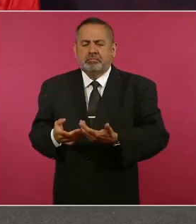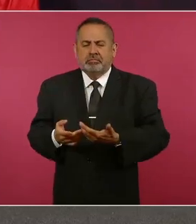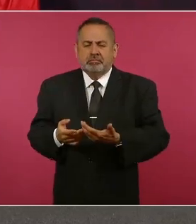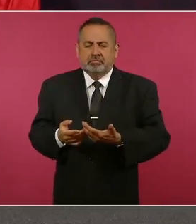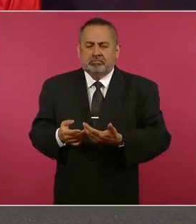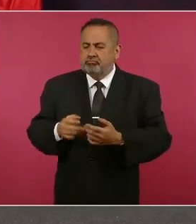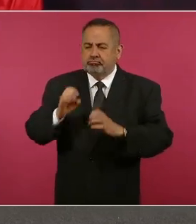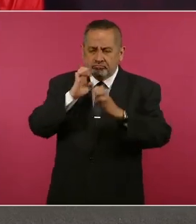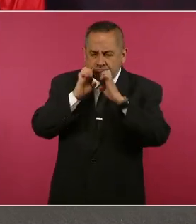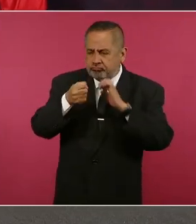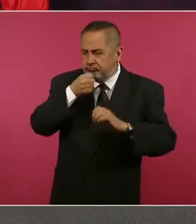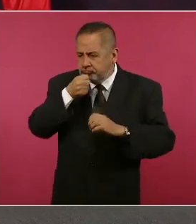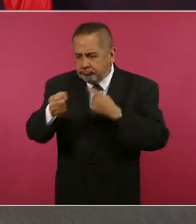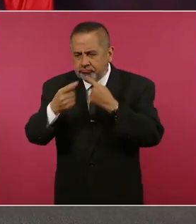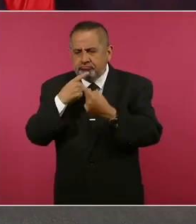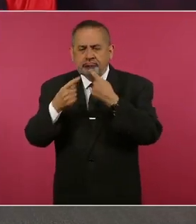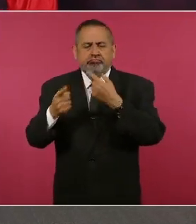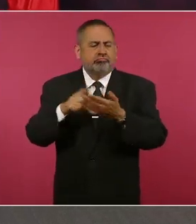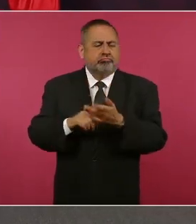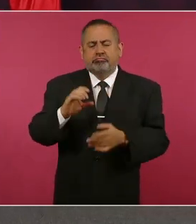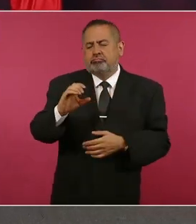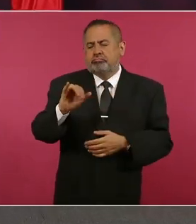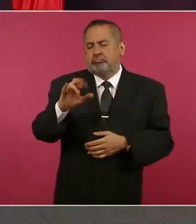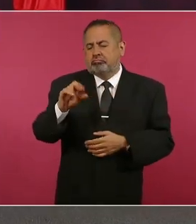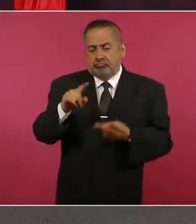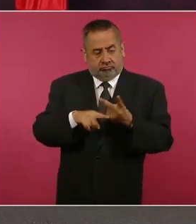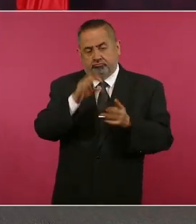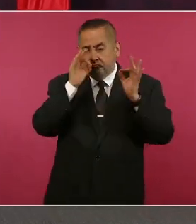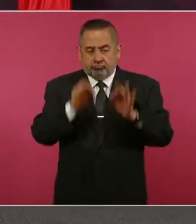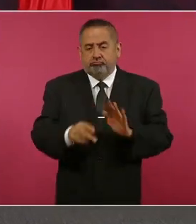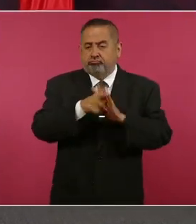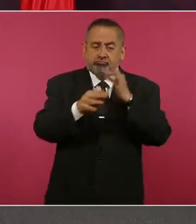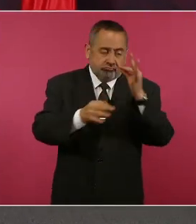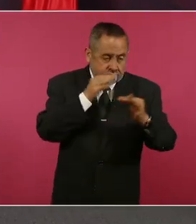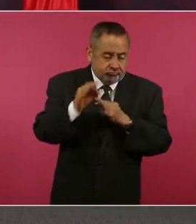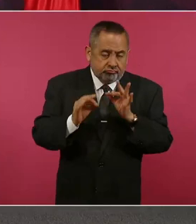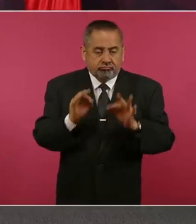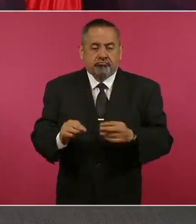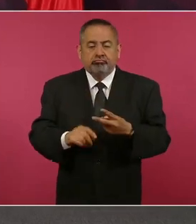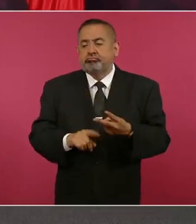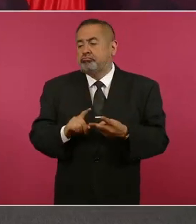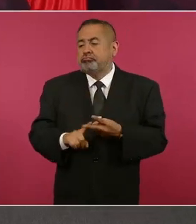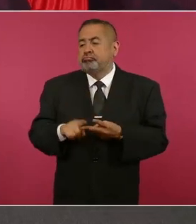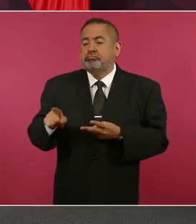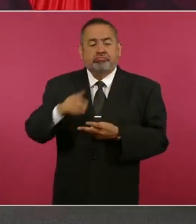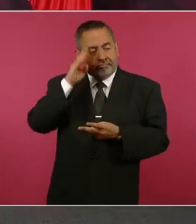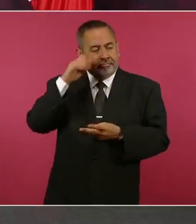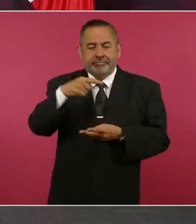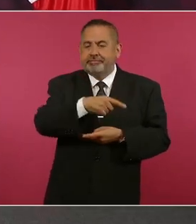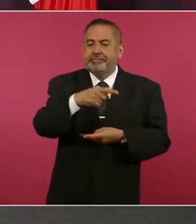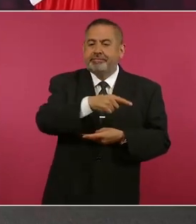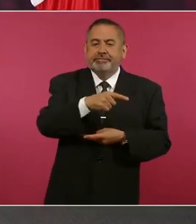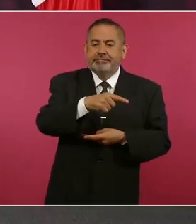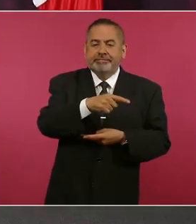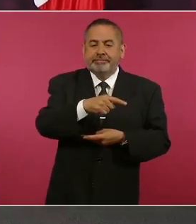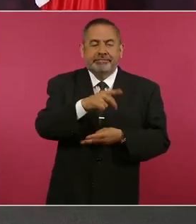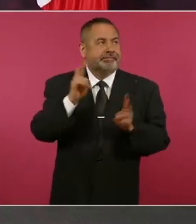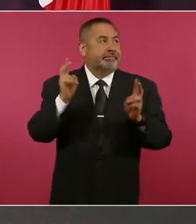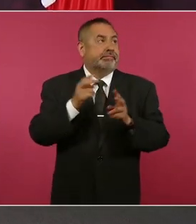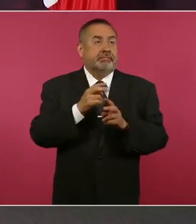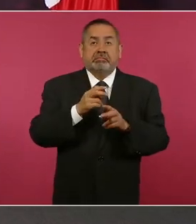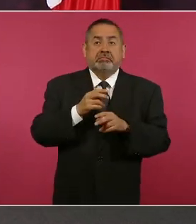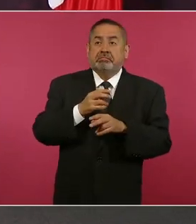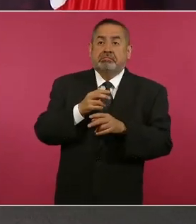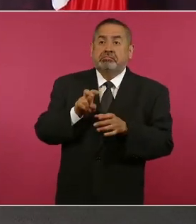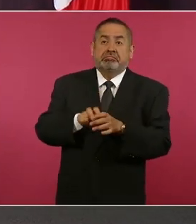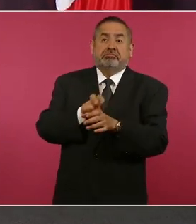da entrevistas a Ciro, que sí es periodista, ¿no?, al señor este independiente,